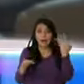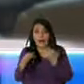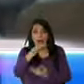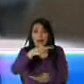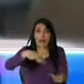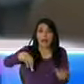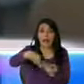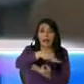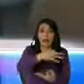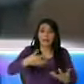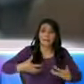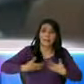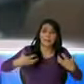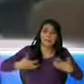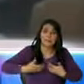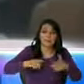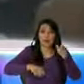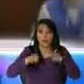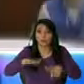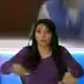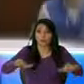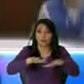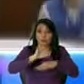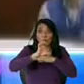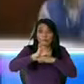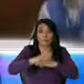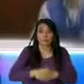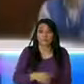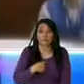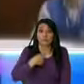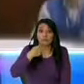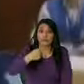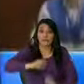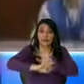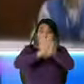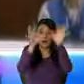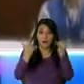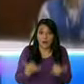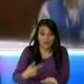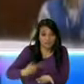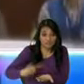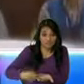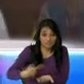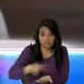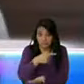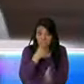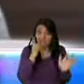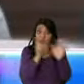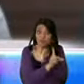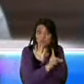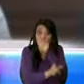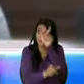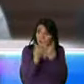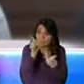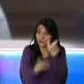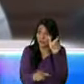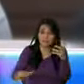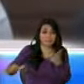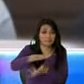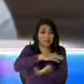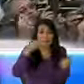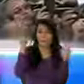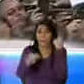de reclamos en algunos sectores del país. Gracias, yo he dicho claramente, vamos a analizar el inicio de acciones legales con quienes han hecho actos de